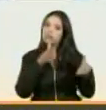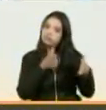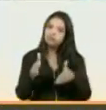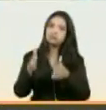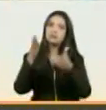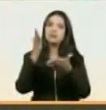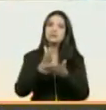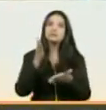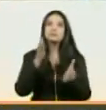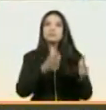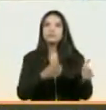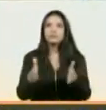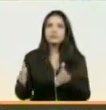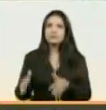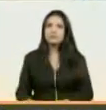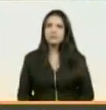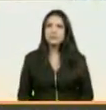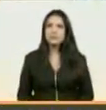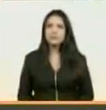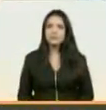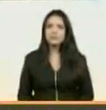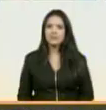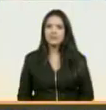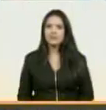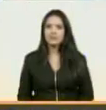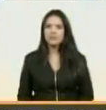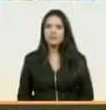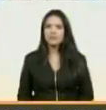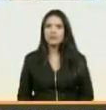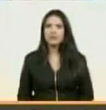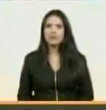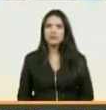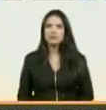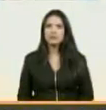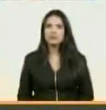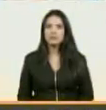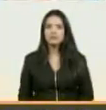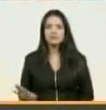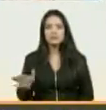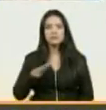funcionamiento del Estado. Pero calma, no se sienta aludida, que no es contigo. Se siente.